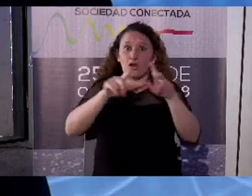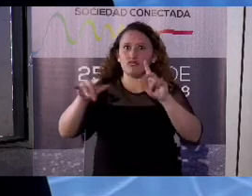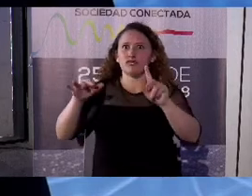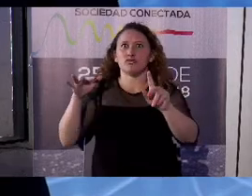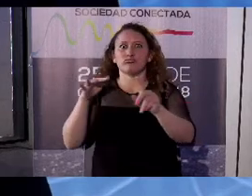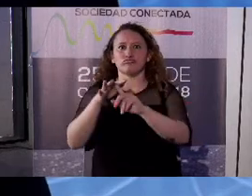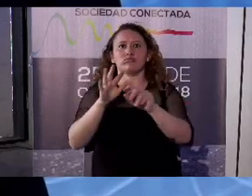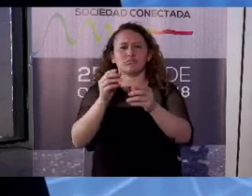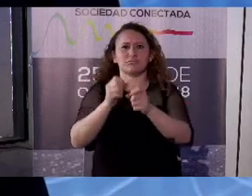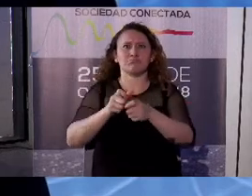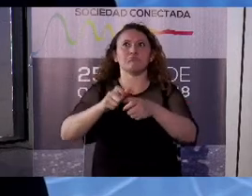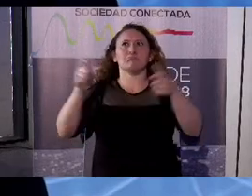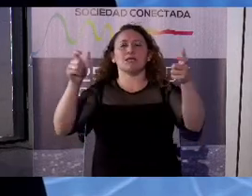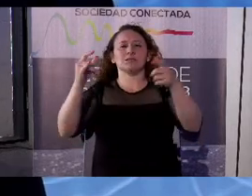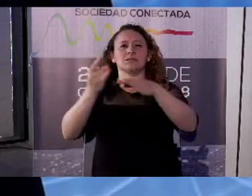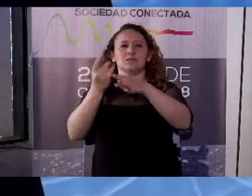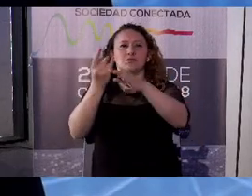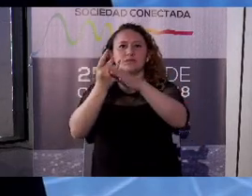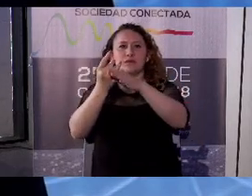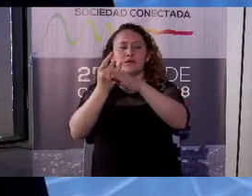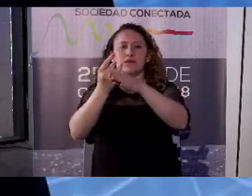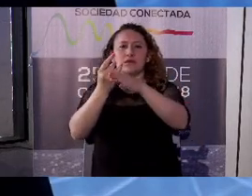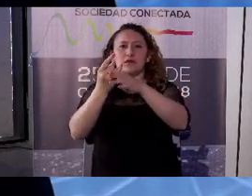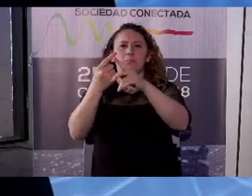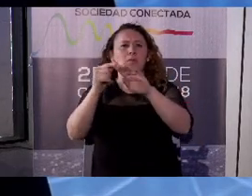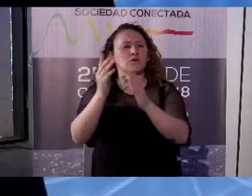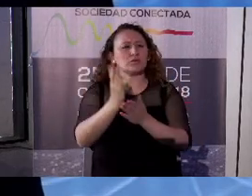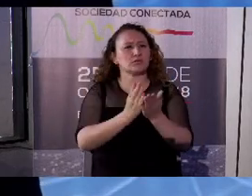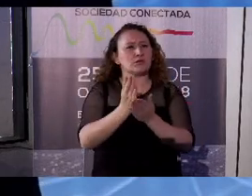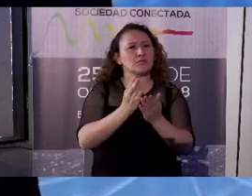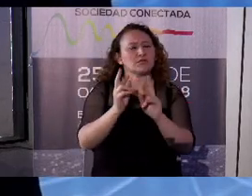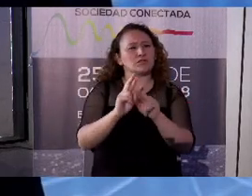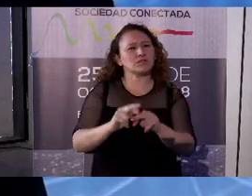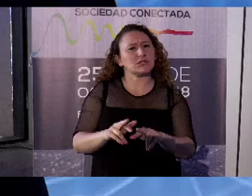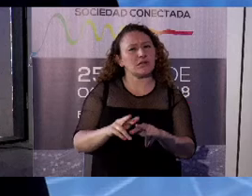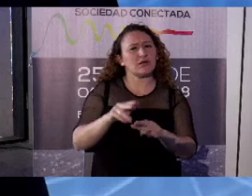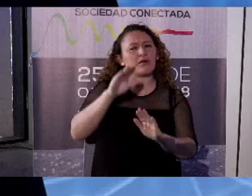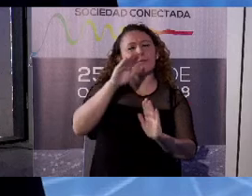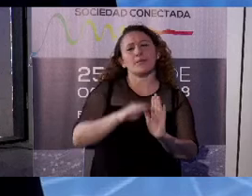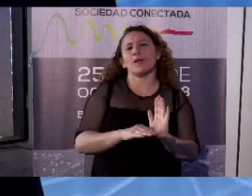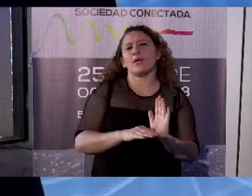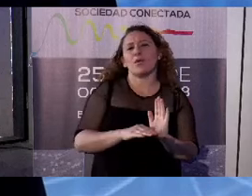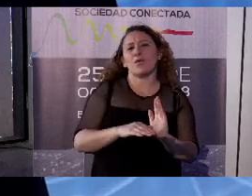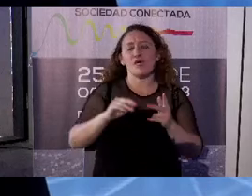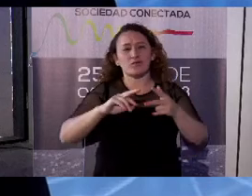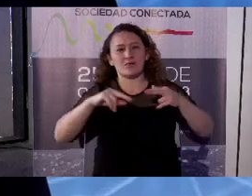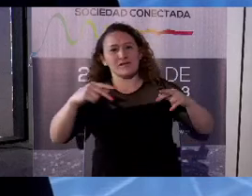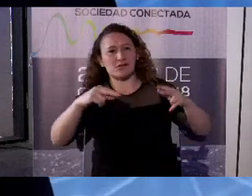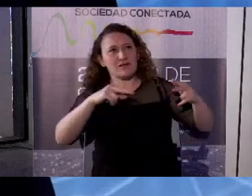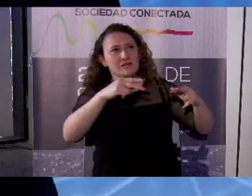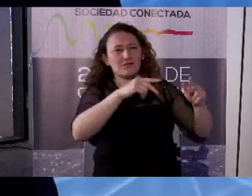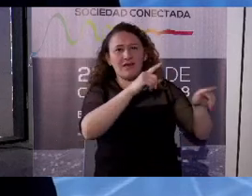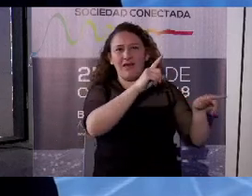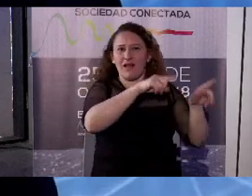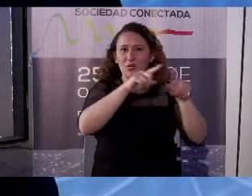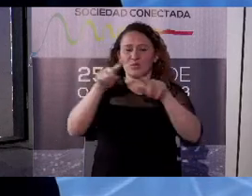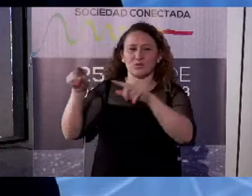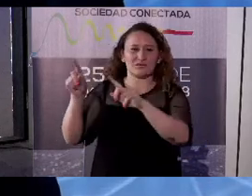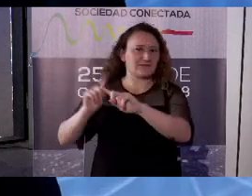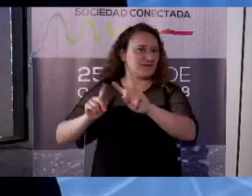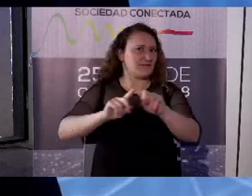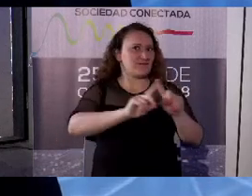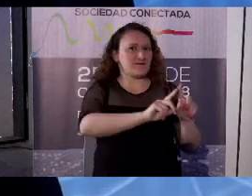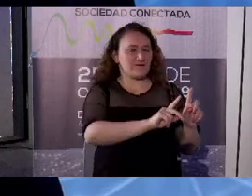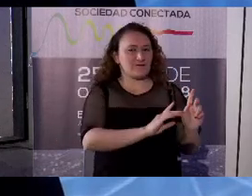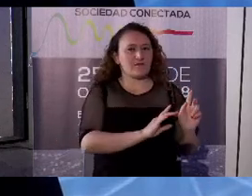alta de smartphones pero la penetración de servicios de banda ancha móvil es más baja o viceversa y cada y en cada uno de ellos podríamos